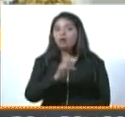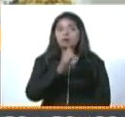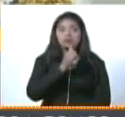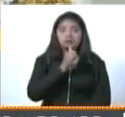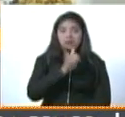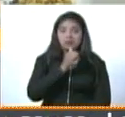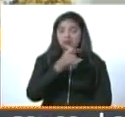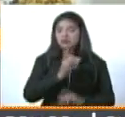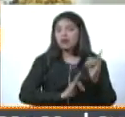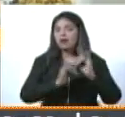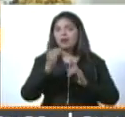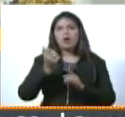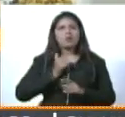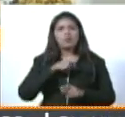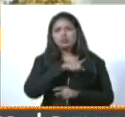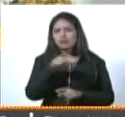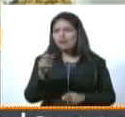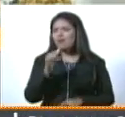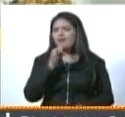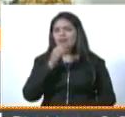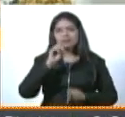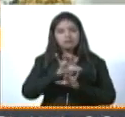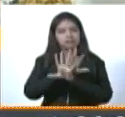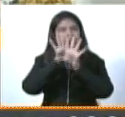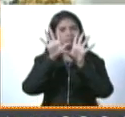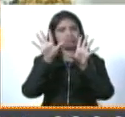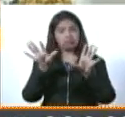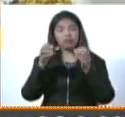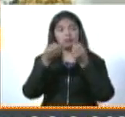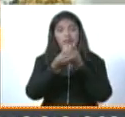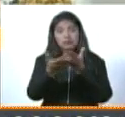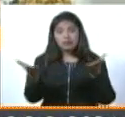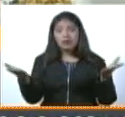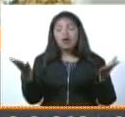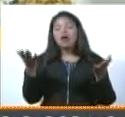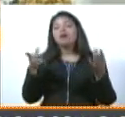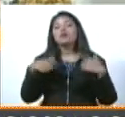través de los medios que quieran, con la información que estamos dando en las